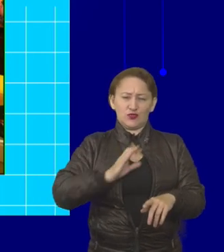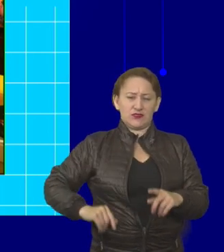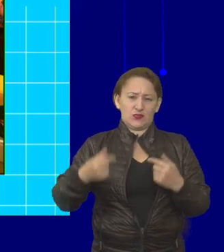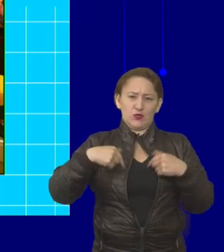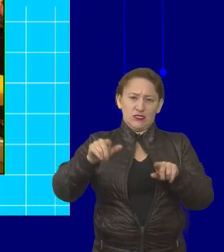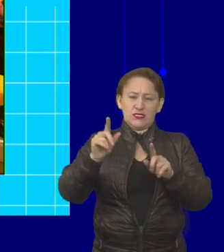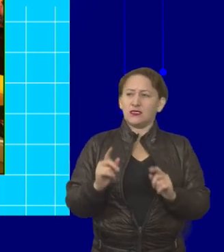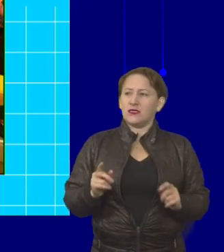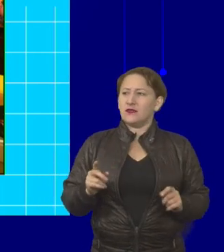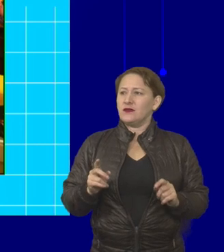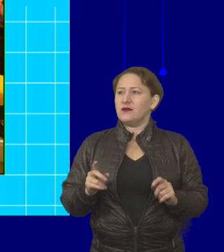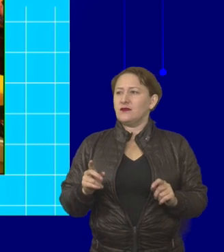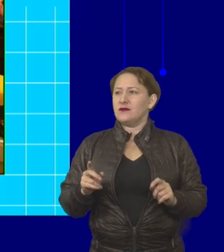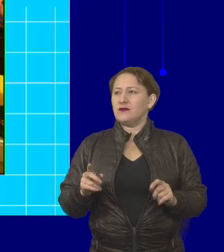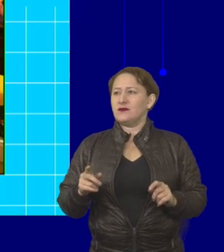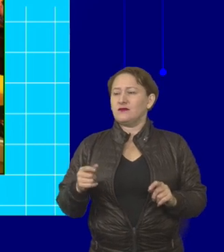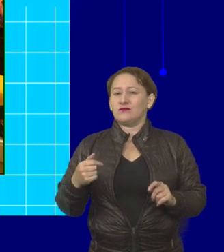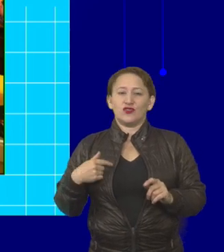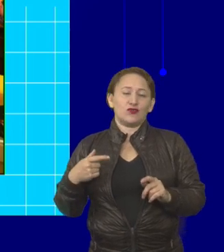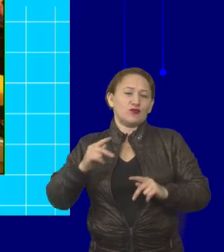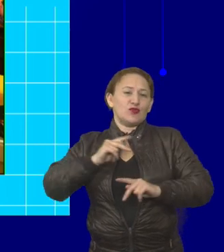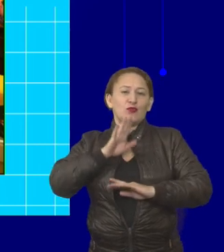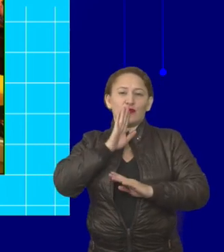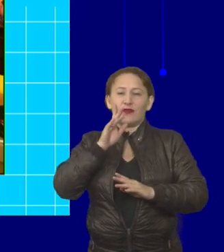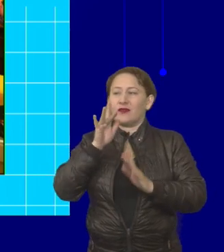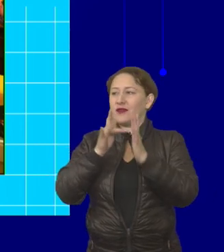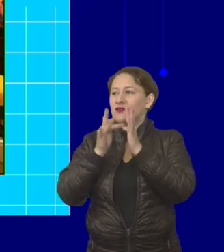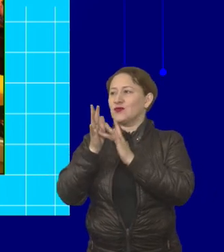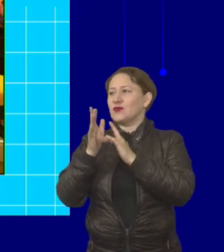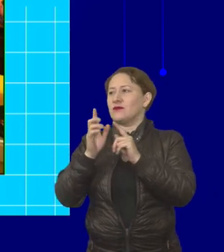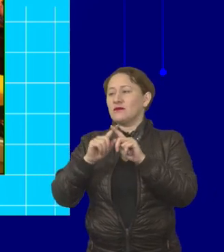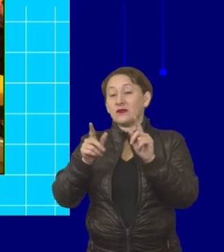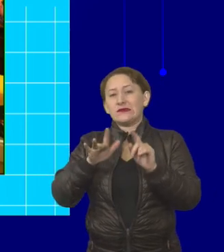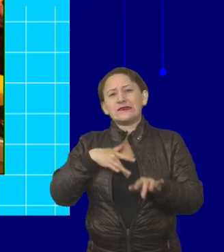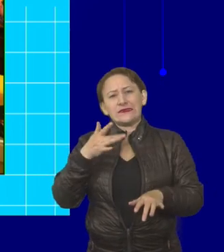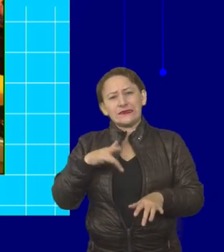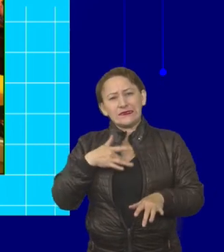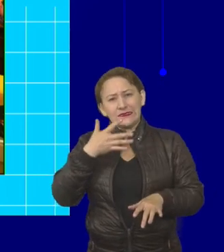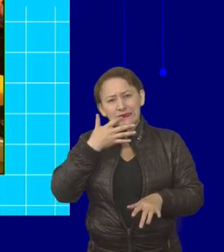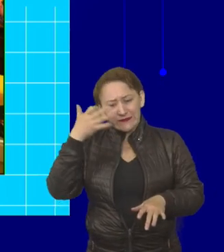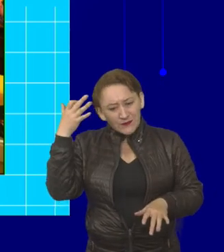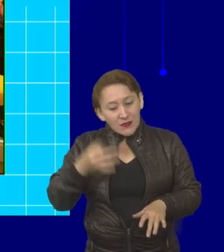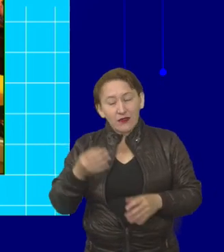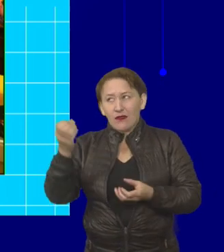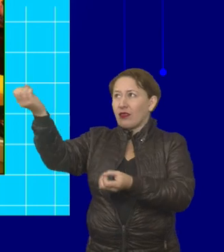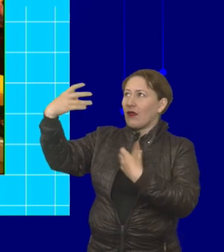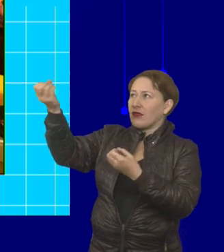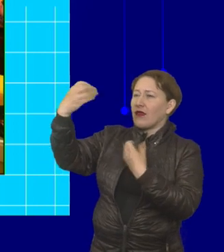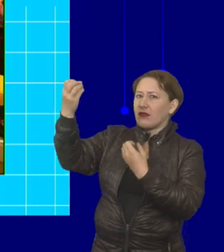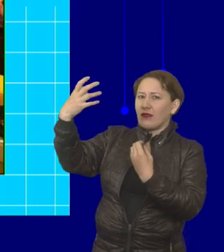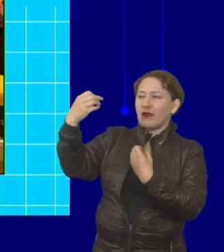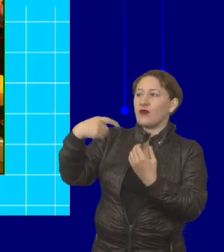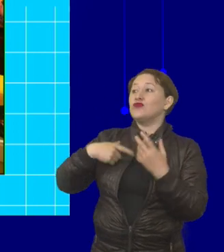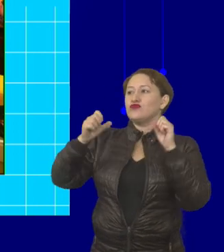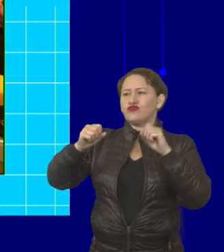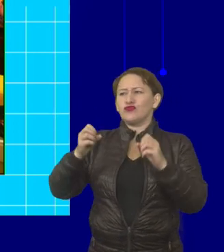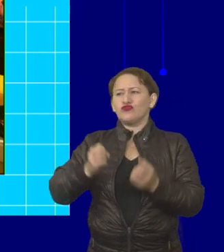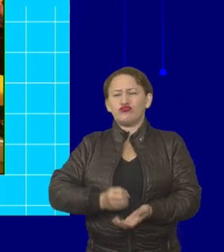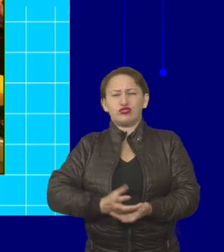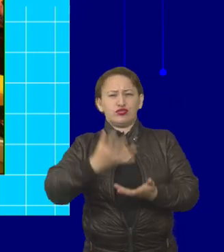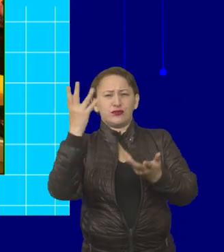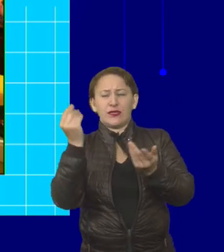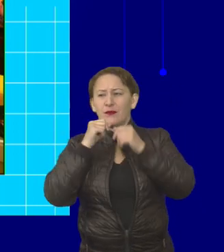soy de Jesús, pero yo siento que realmente todo lo que Él le da a uno es para que uno genere mucha